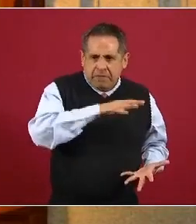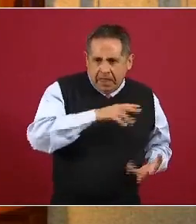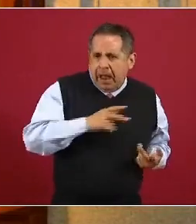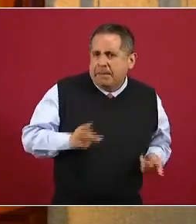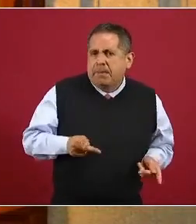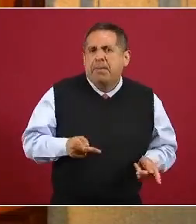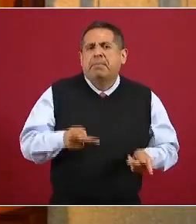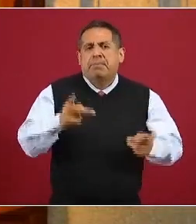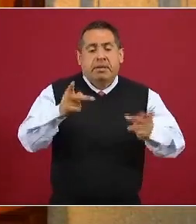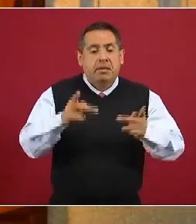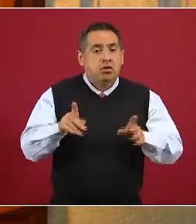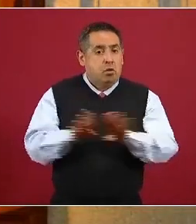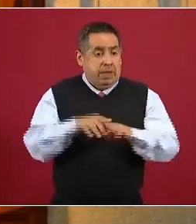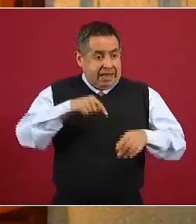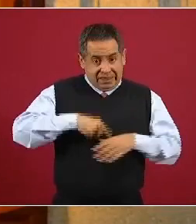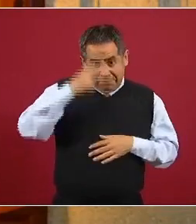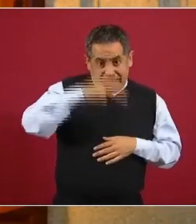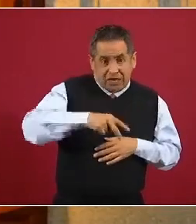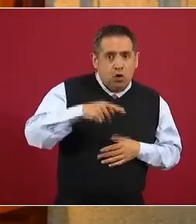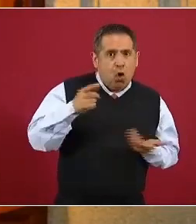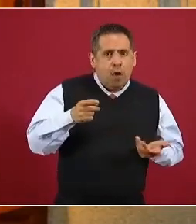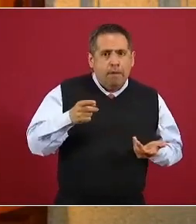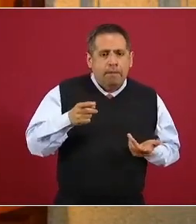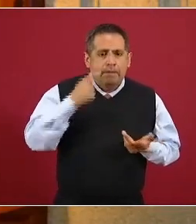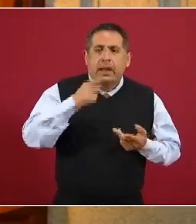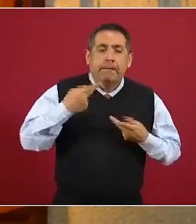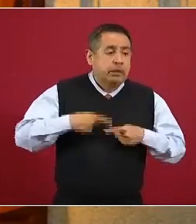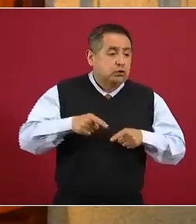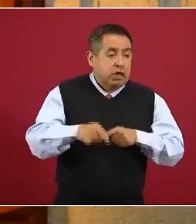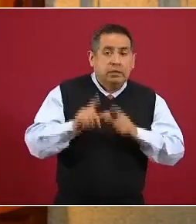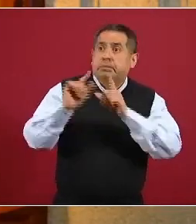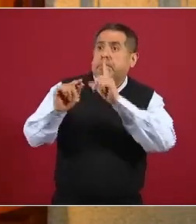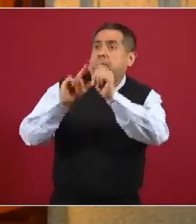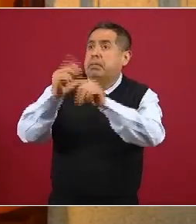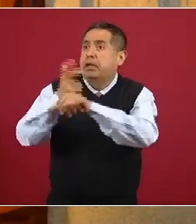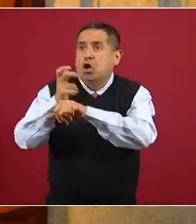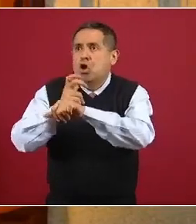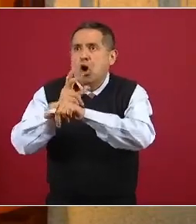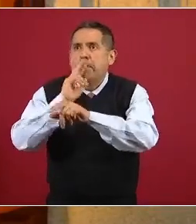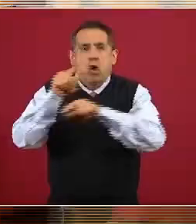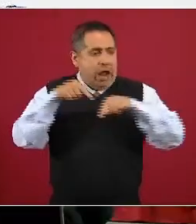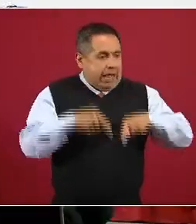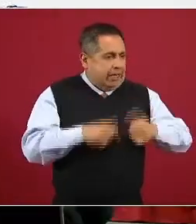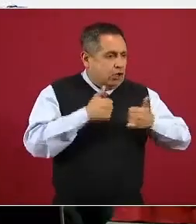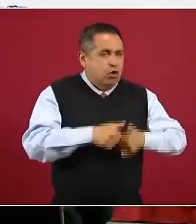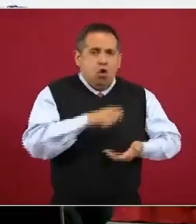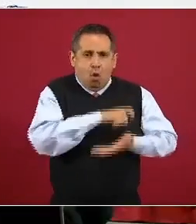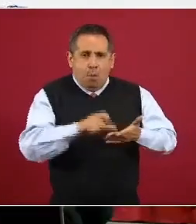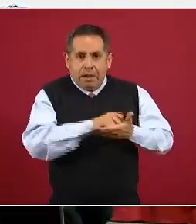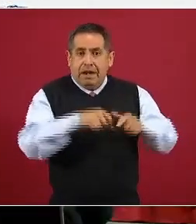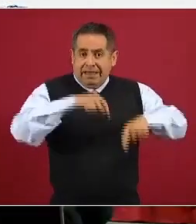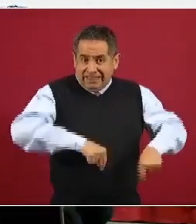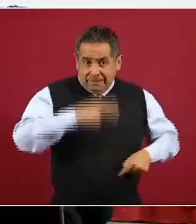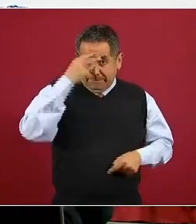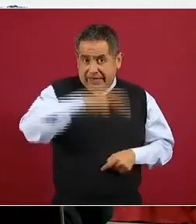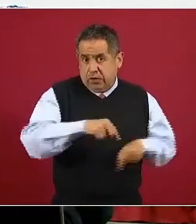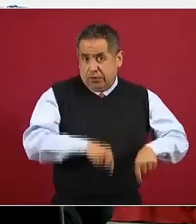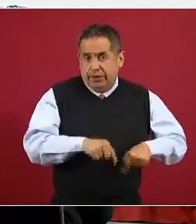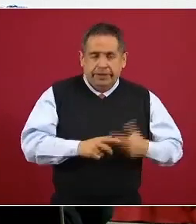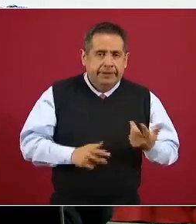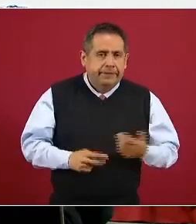competir desde México por las preferencias de los consumidores nacionales. Y es